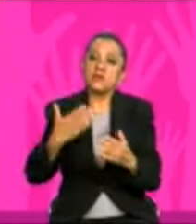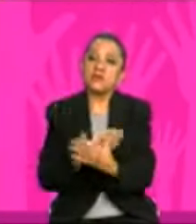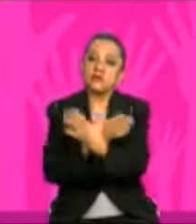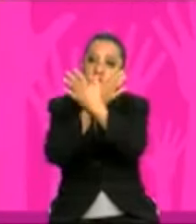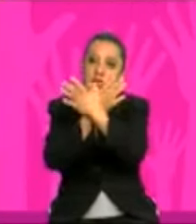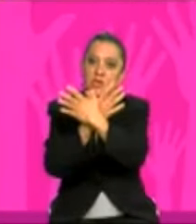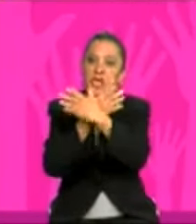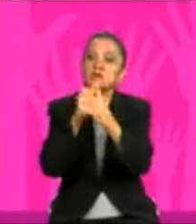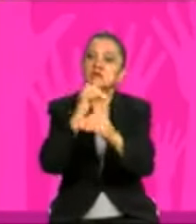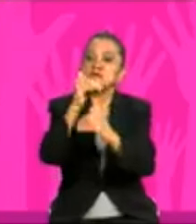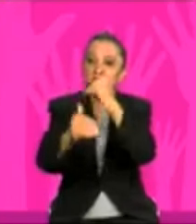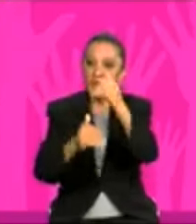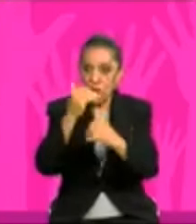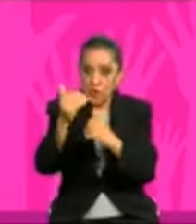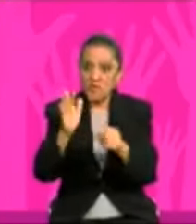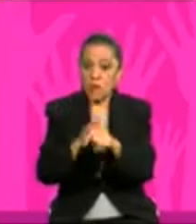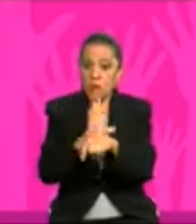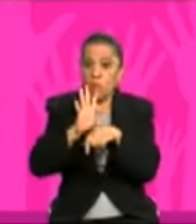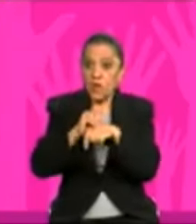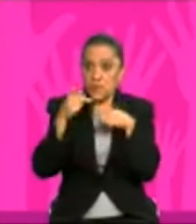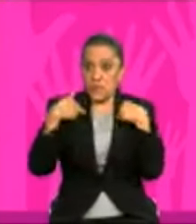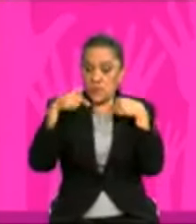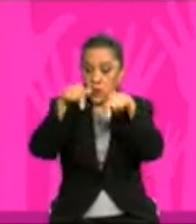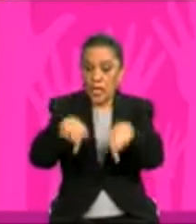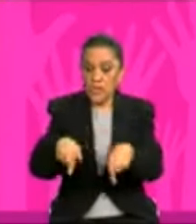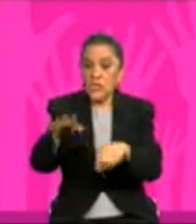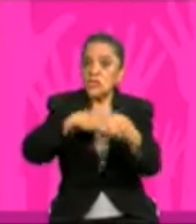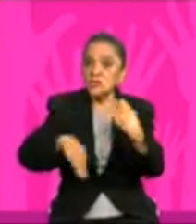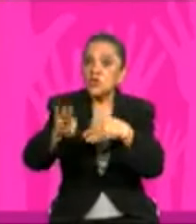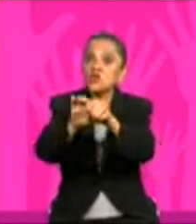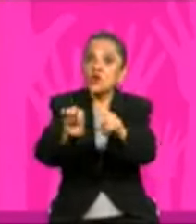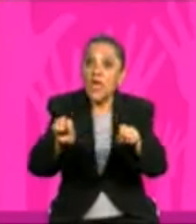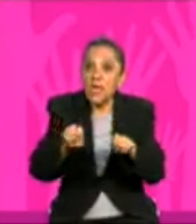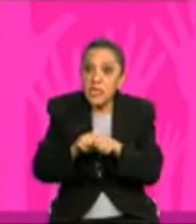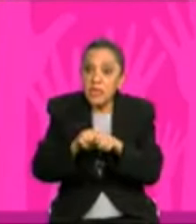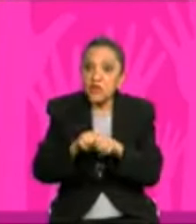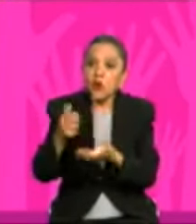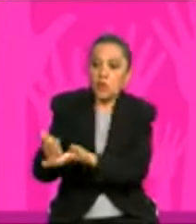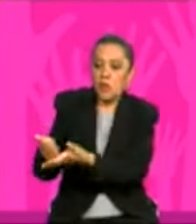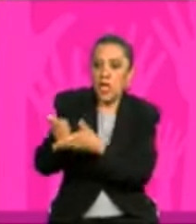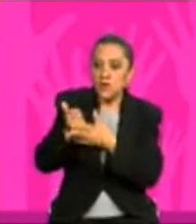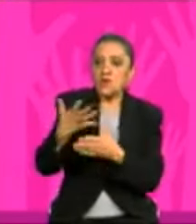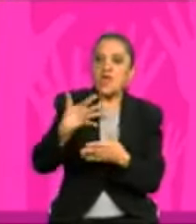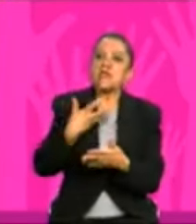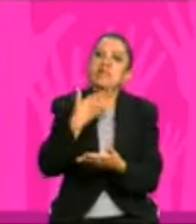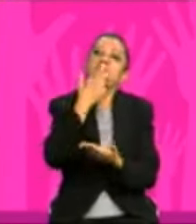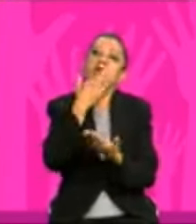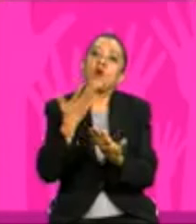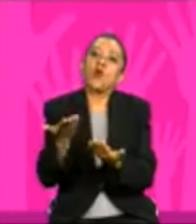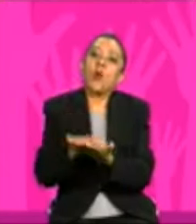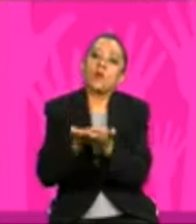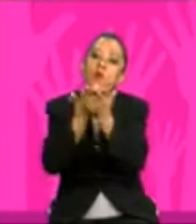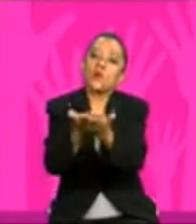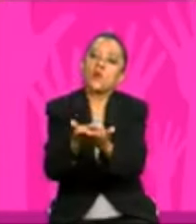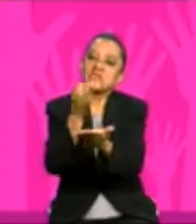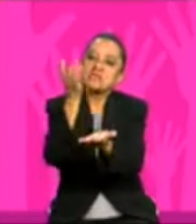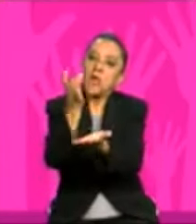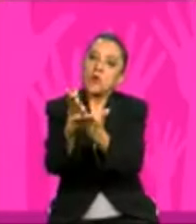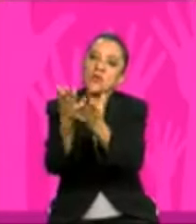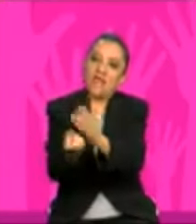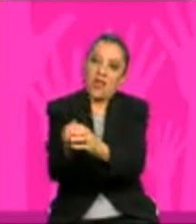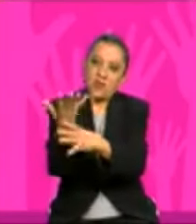permitirme estar aquí y a todo mi equipo que me ha ayudado a tener la mejor propuesta para Morelos, la única nueva.